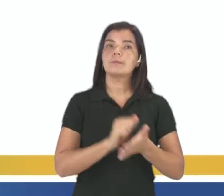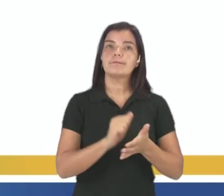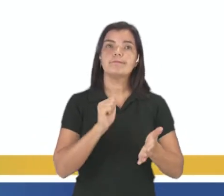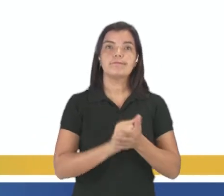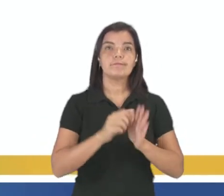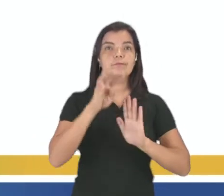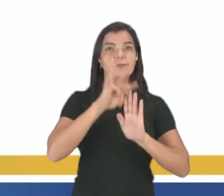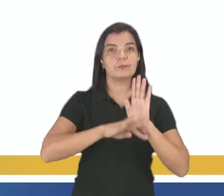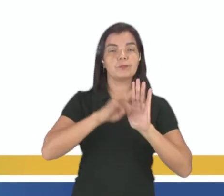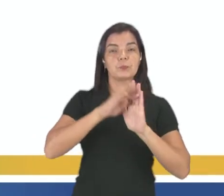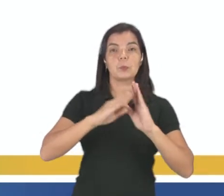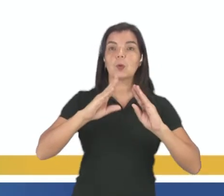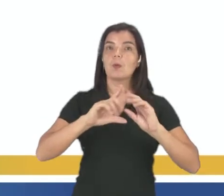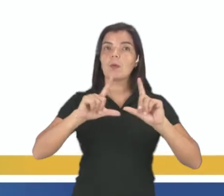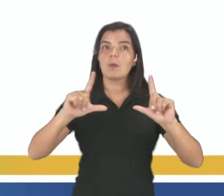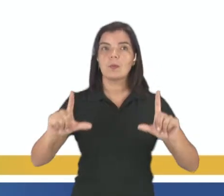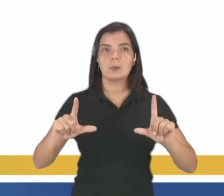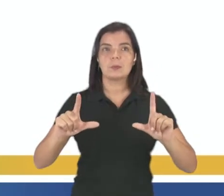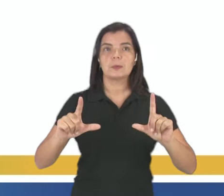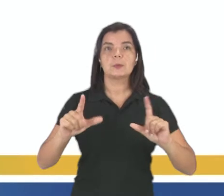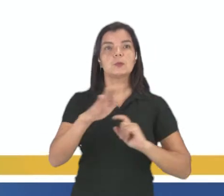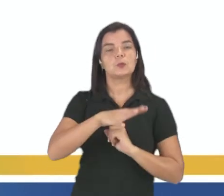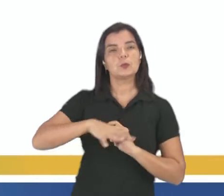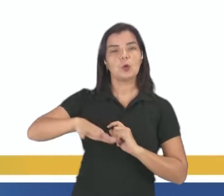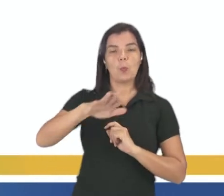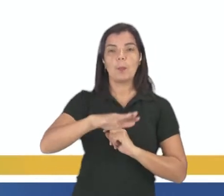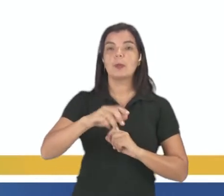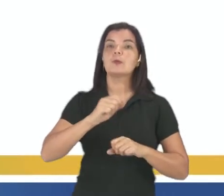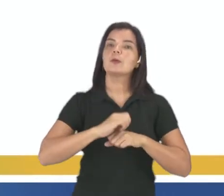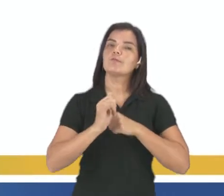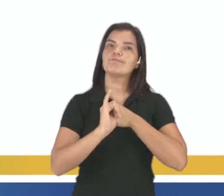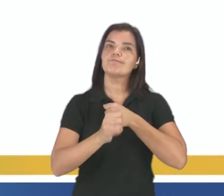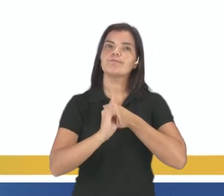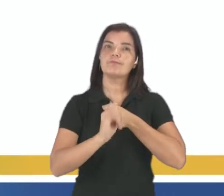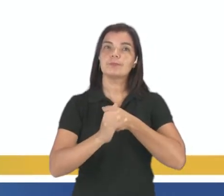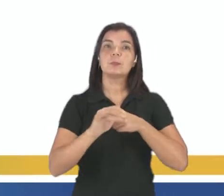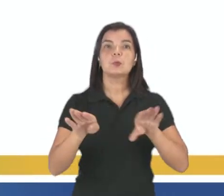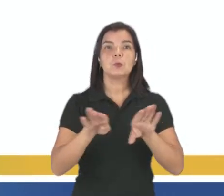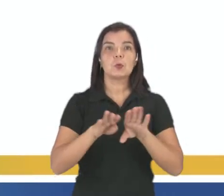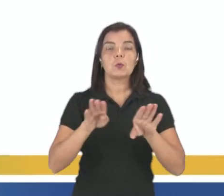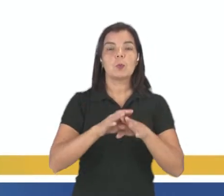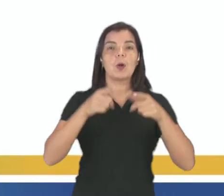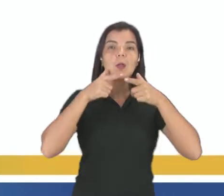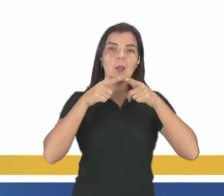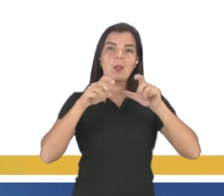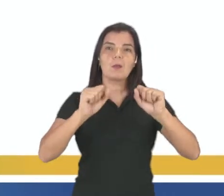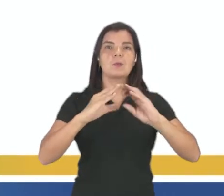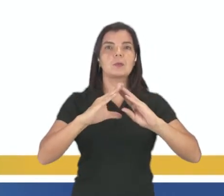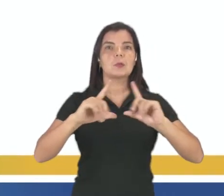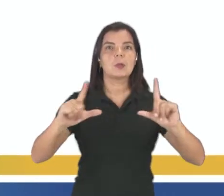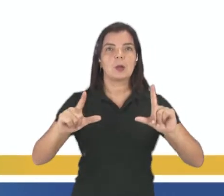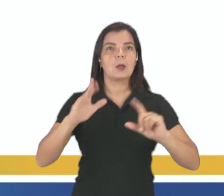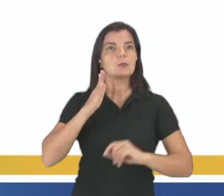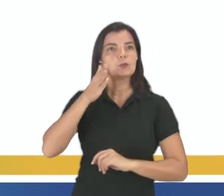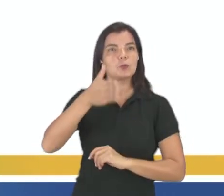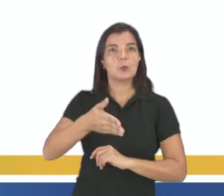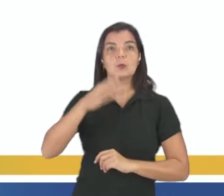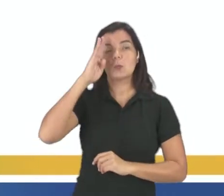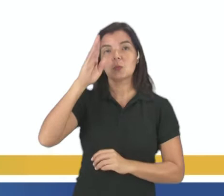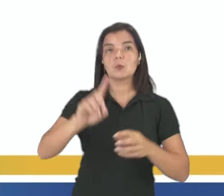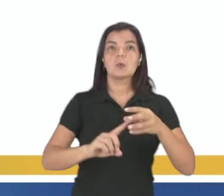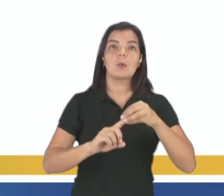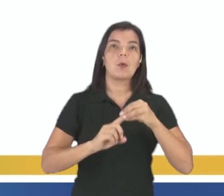una producción textual objetiva, generalmente en prosa, con lenguaje claro y directo. Su